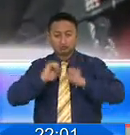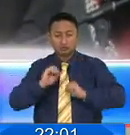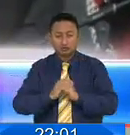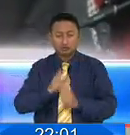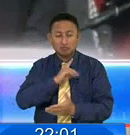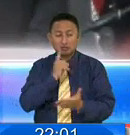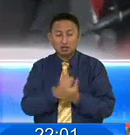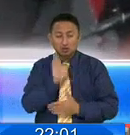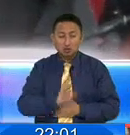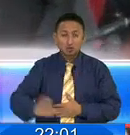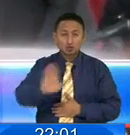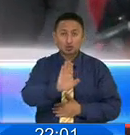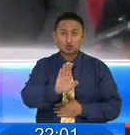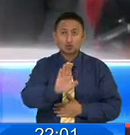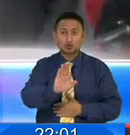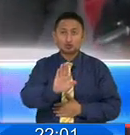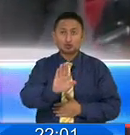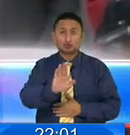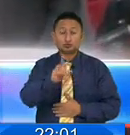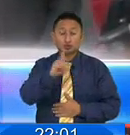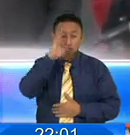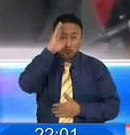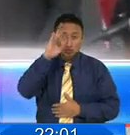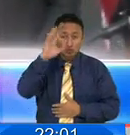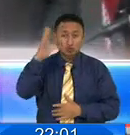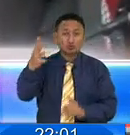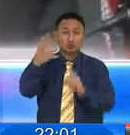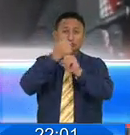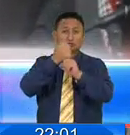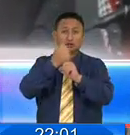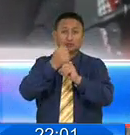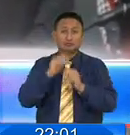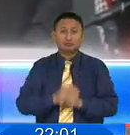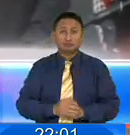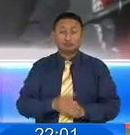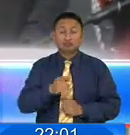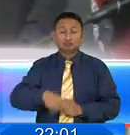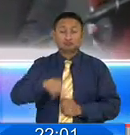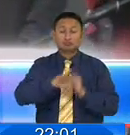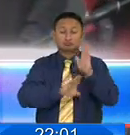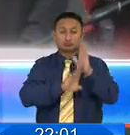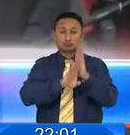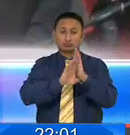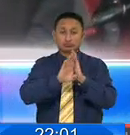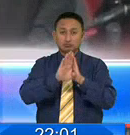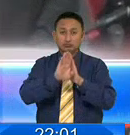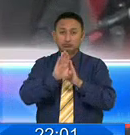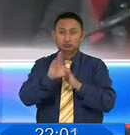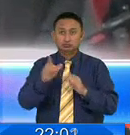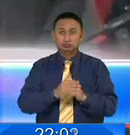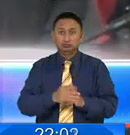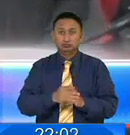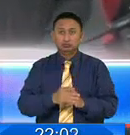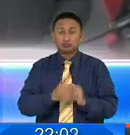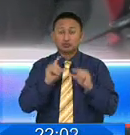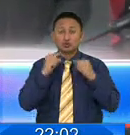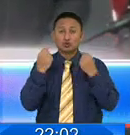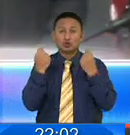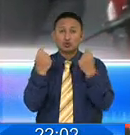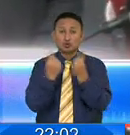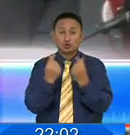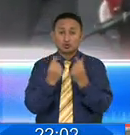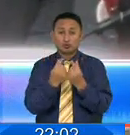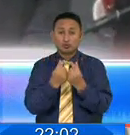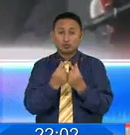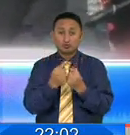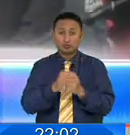realidad los sueños de prosperidad de un pueblo